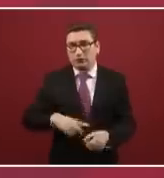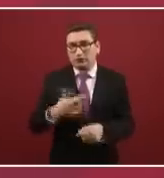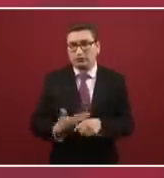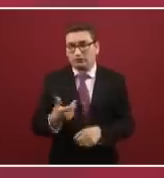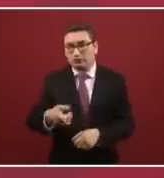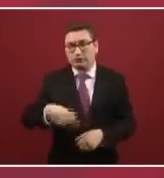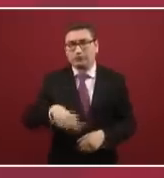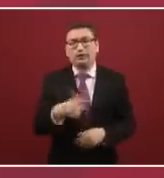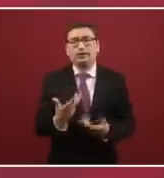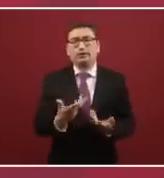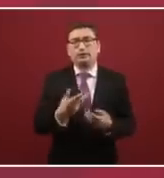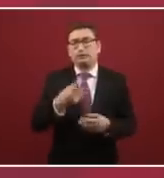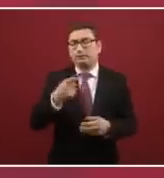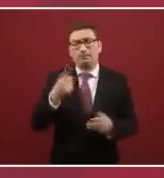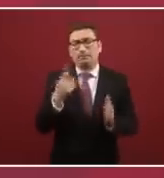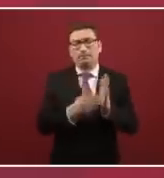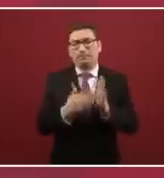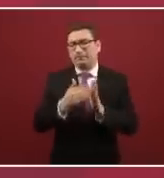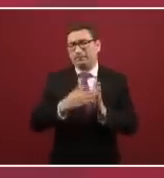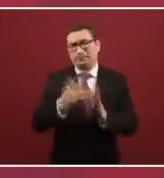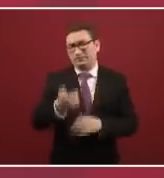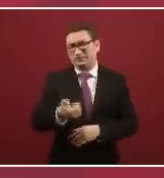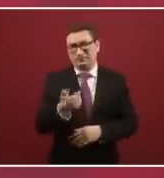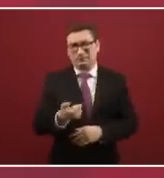pero miles de millones de pesos.